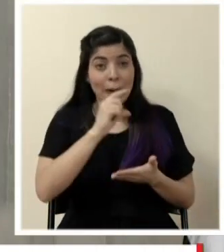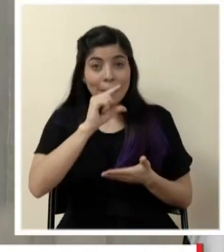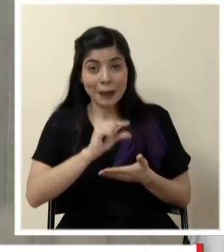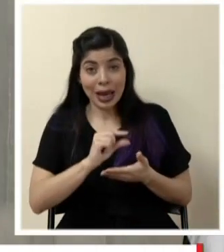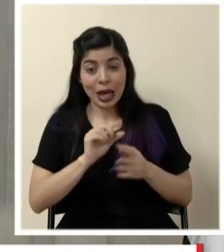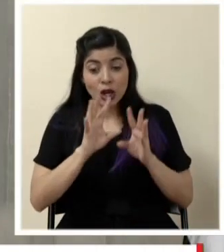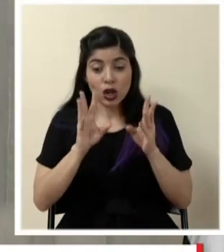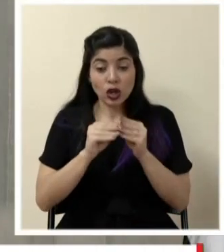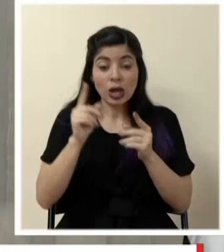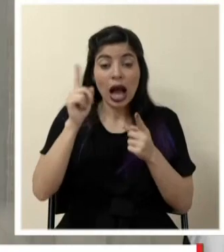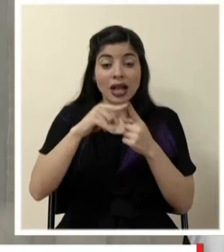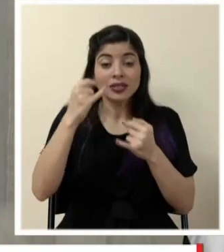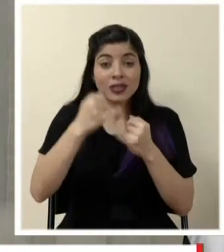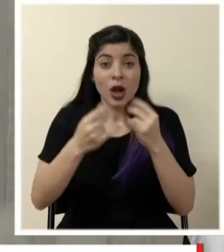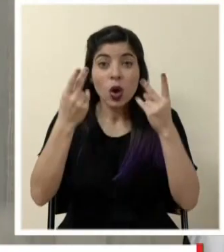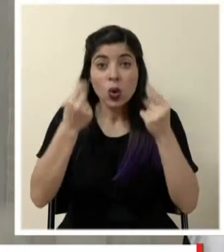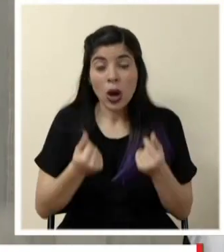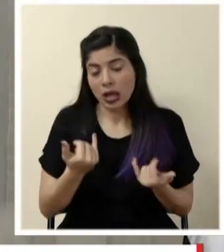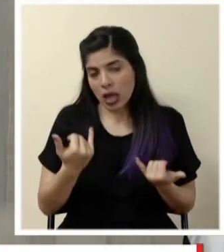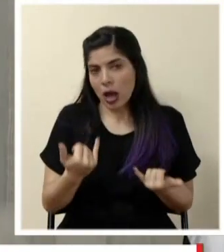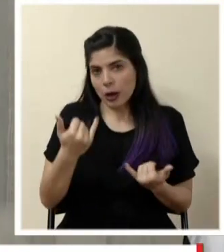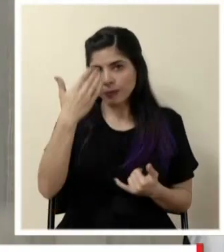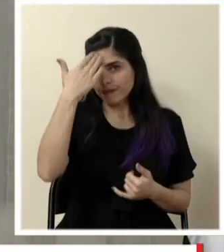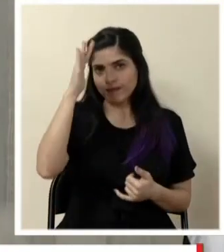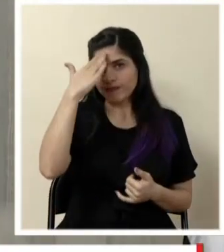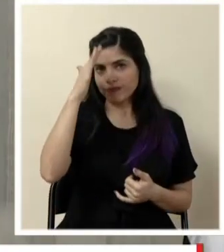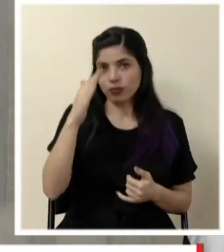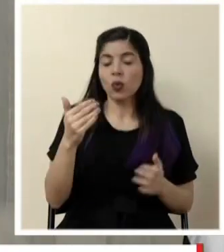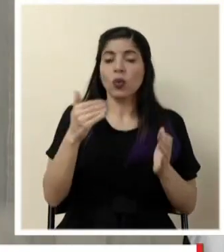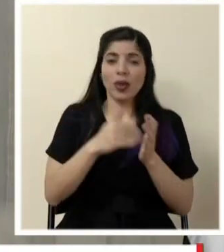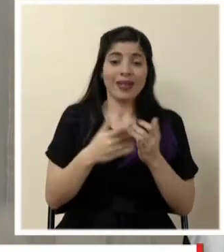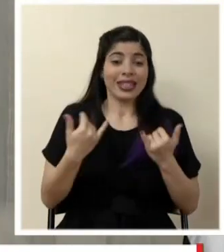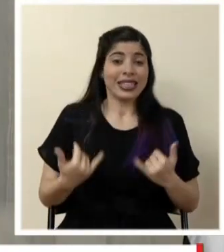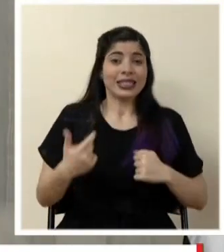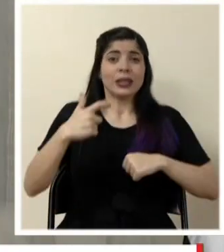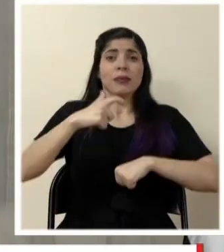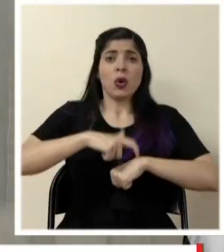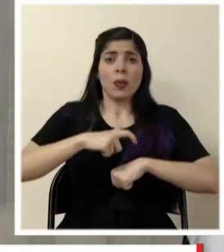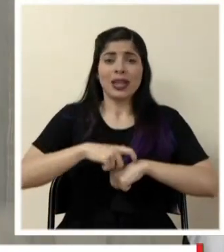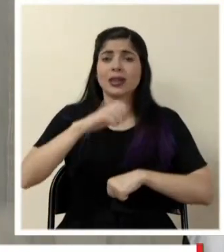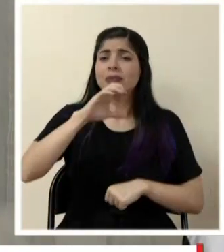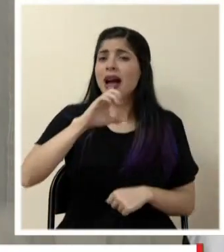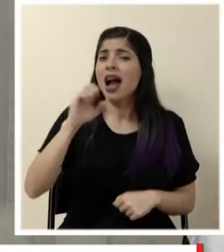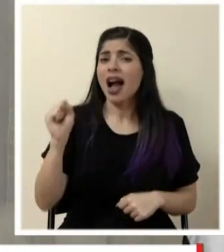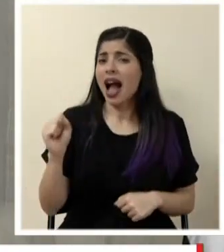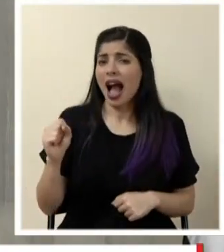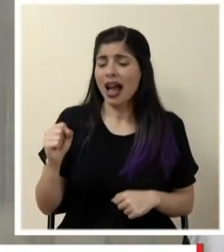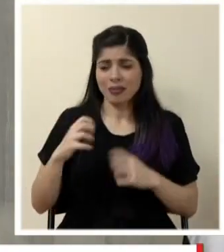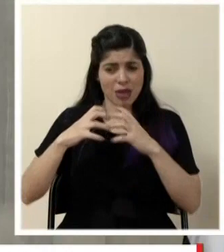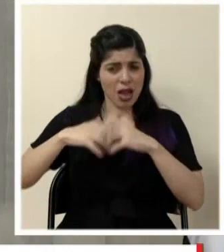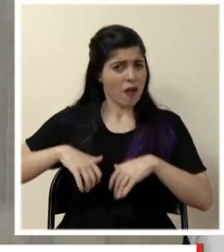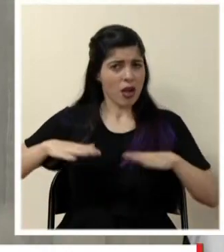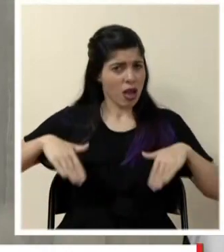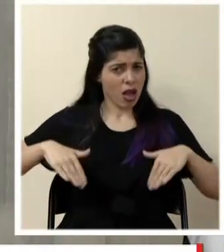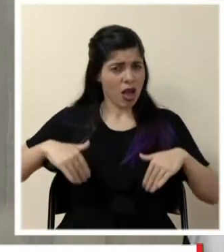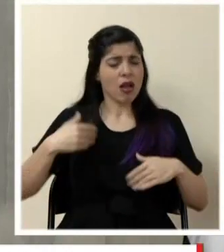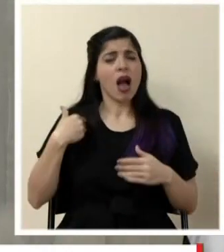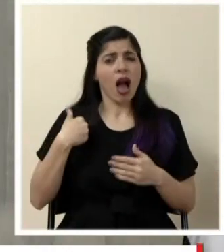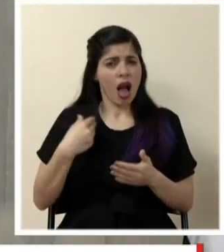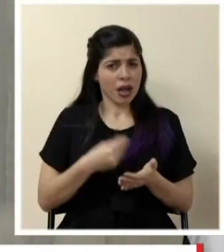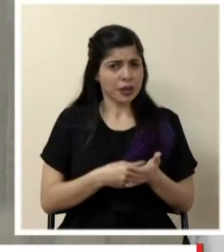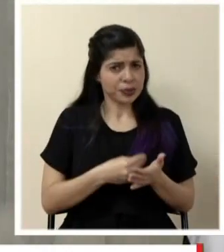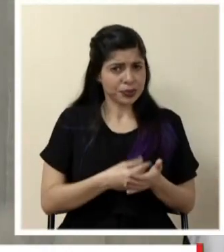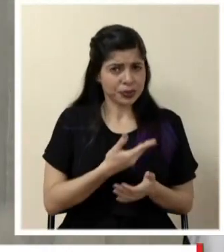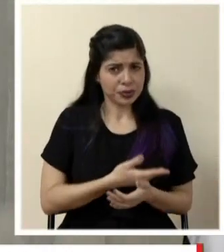hasta acabar esta crisis. De nuevo, en este momento la caja no está quebrada, tiene